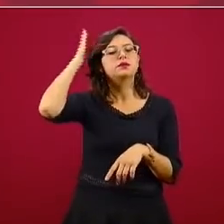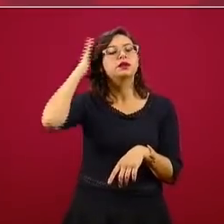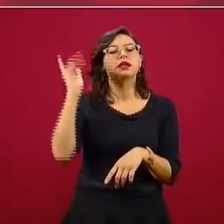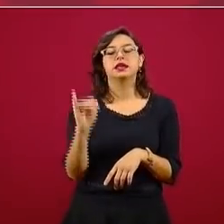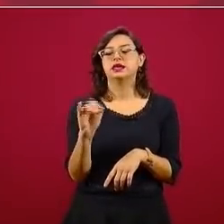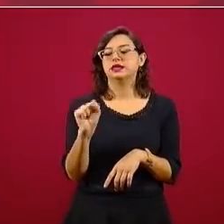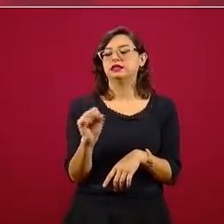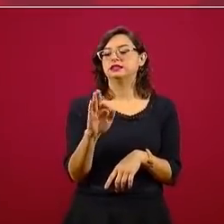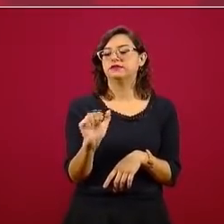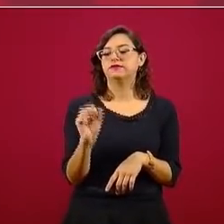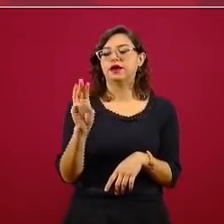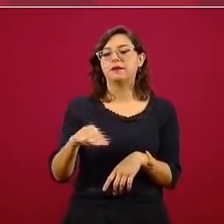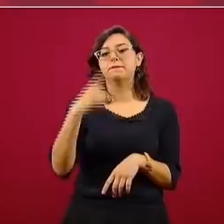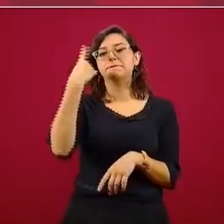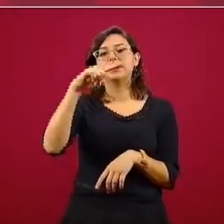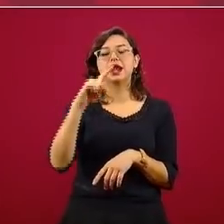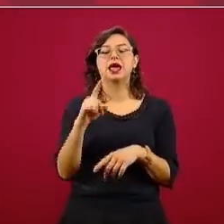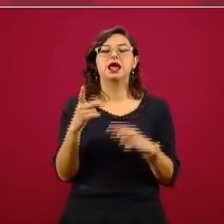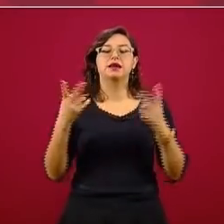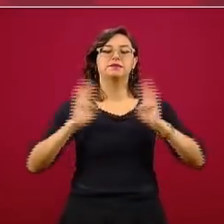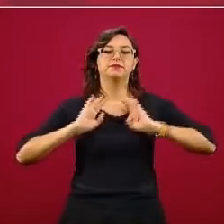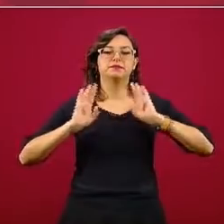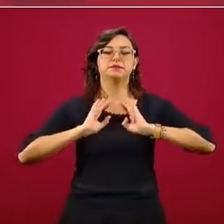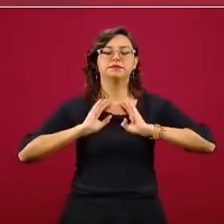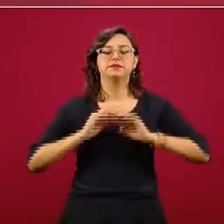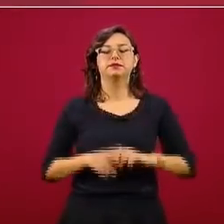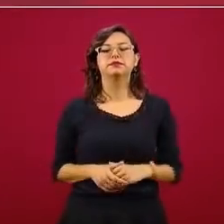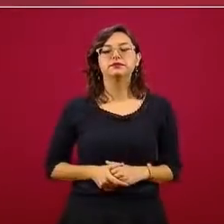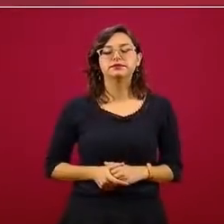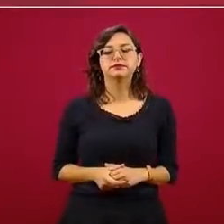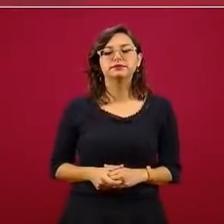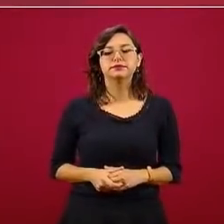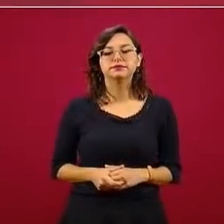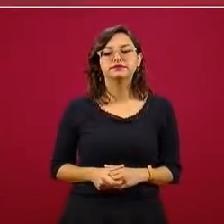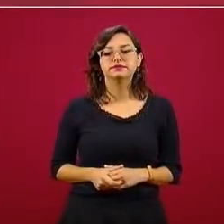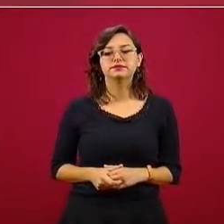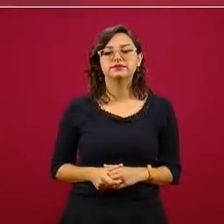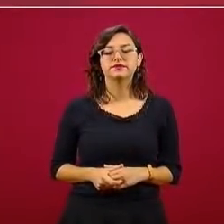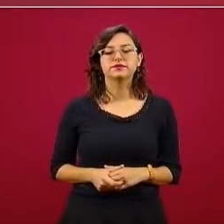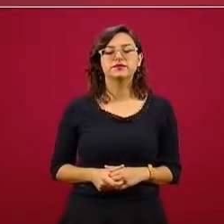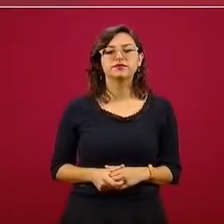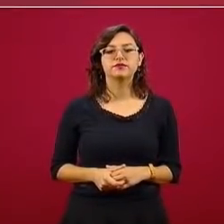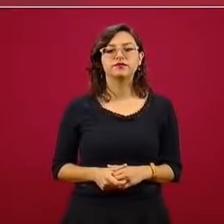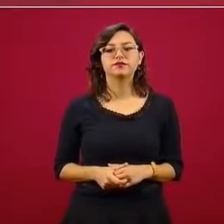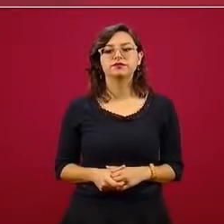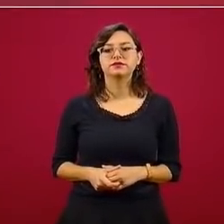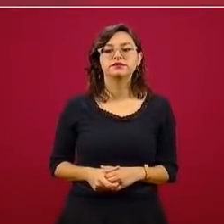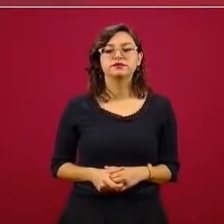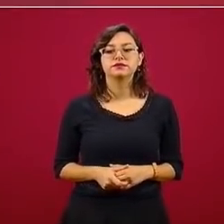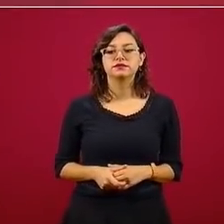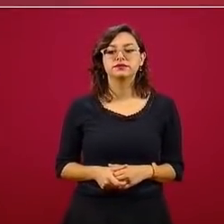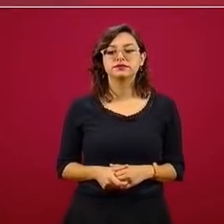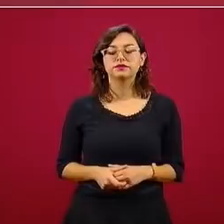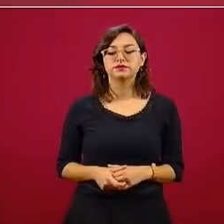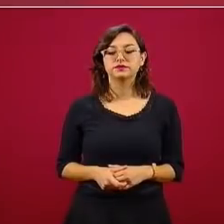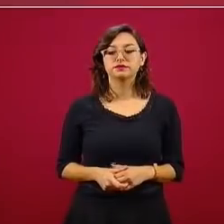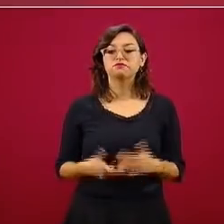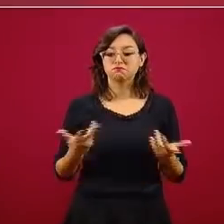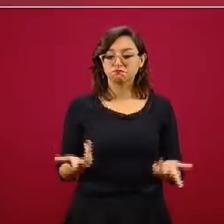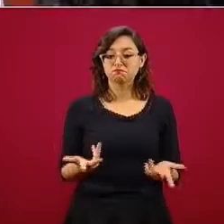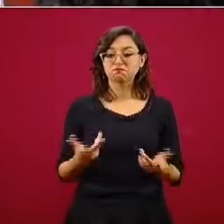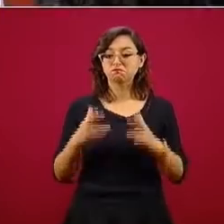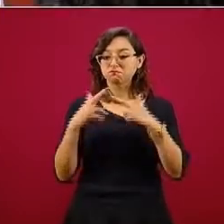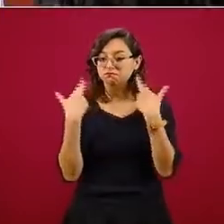del ISFAM, del Instituto de Seguridad Social de las Fuerzas Armadas. Y fue a partir de esa primera reunión que se tomó